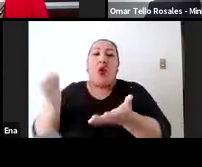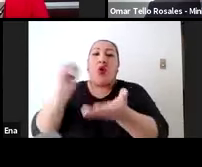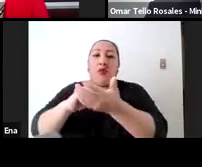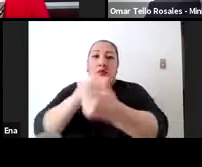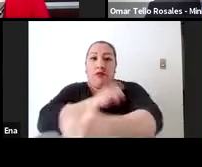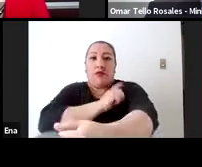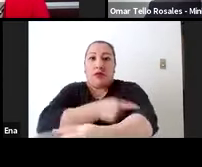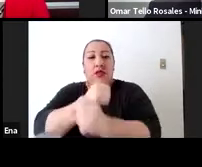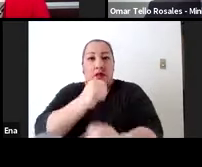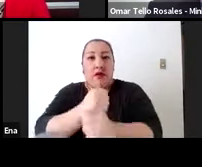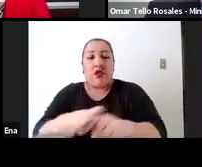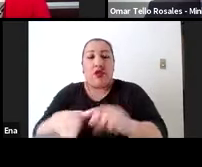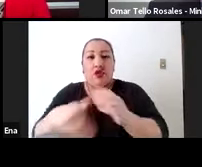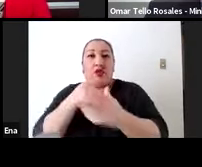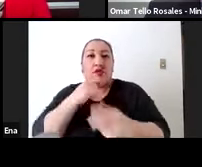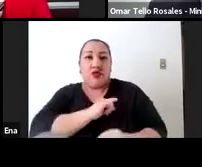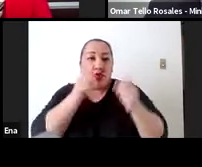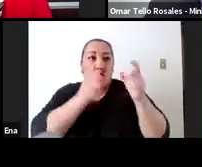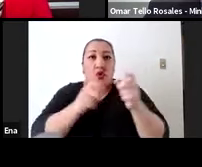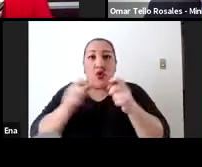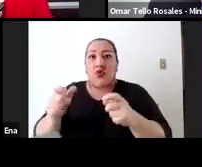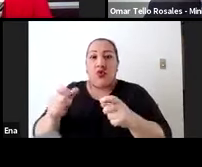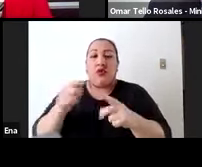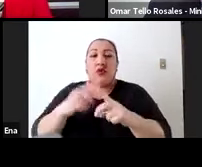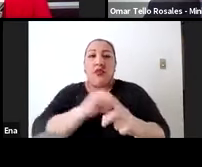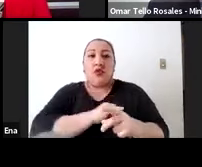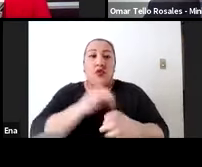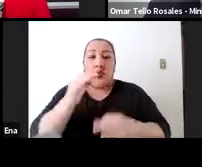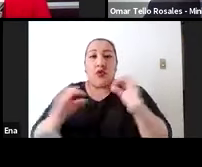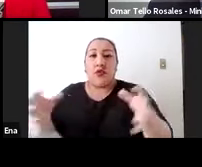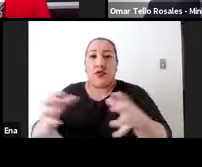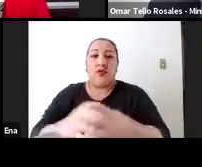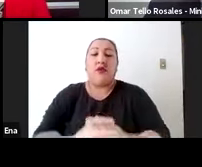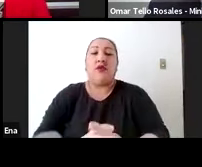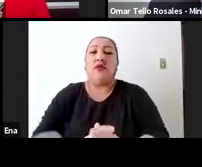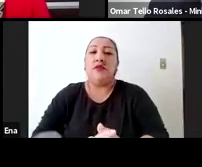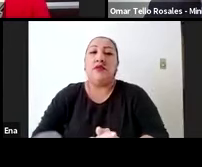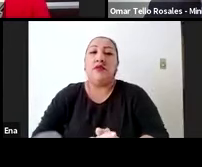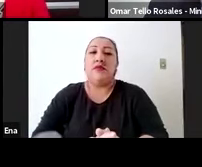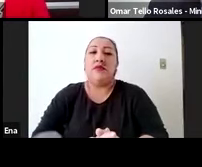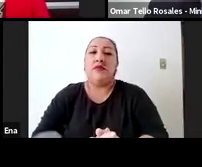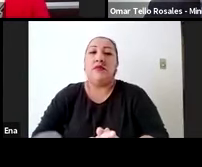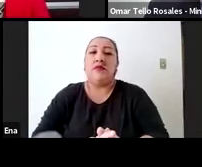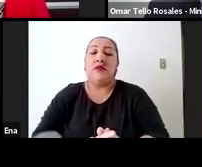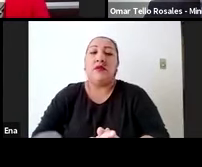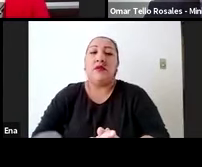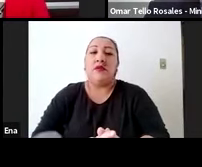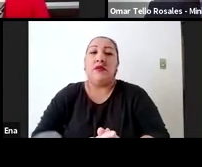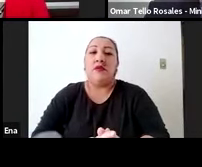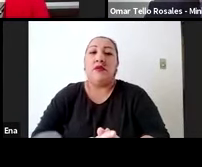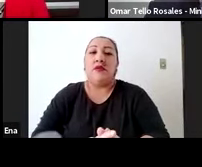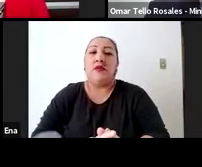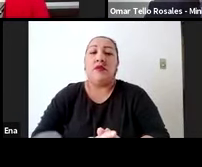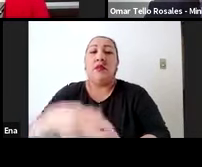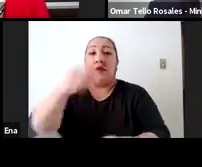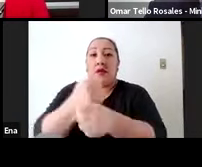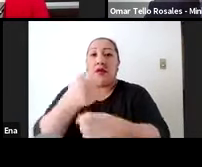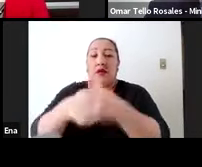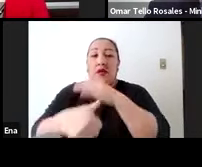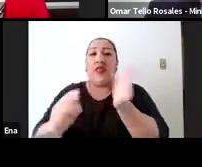trabajo de las instituciones de control, las instituciones jurisdiccionales y el trabajo que hace en esta materia la propia